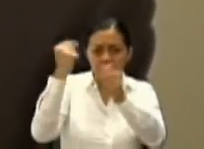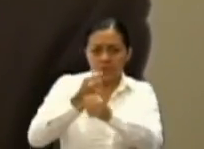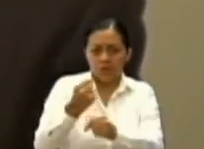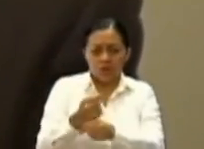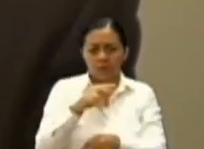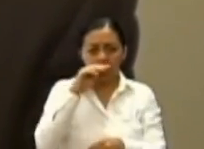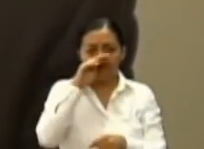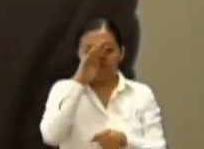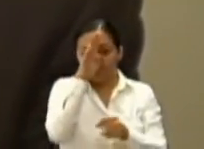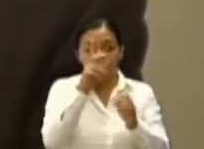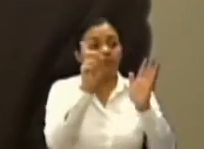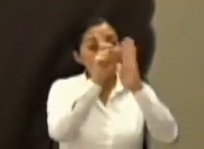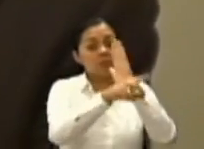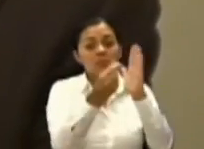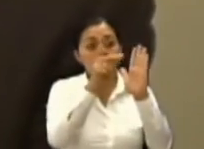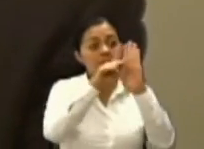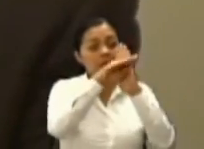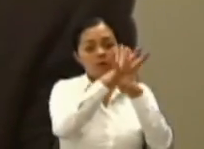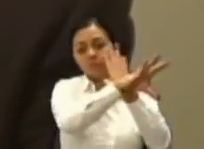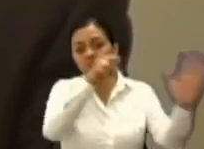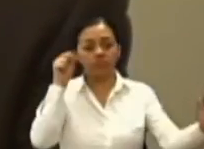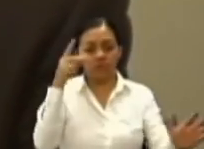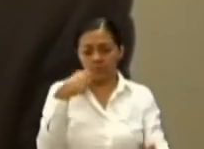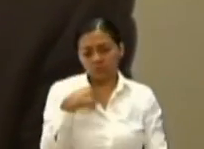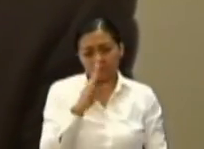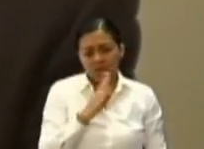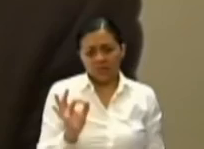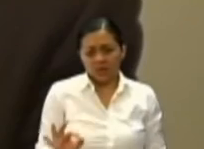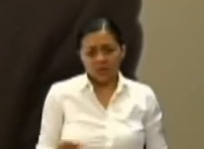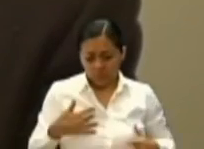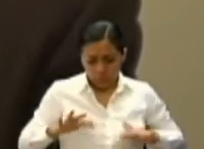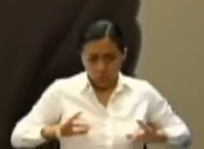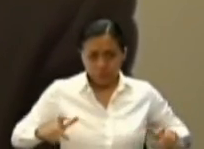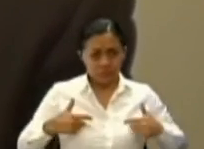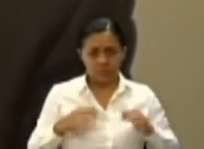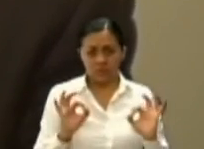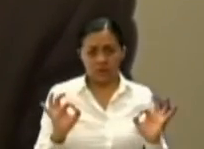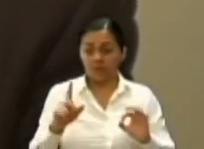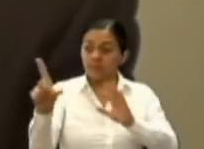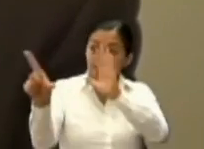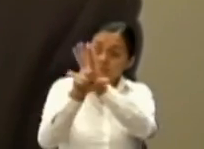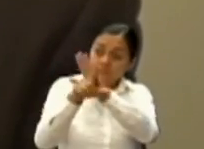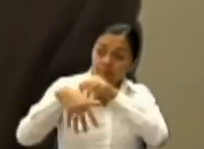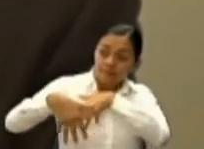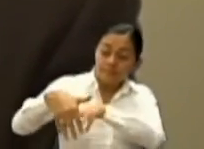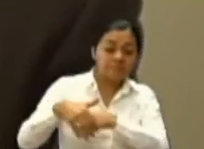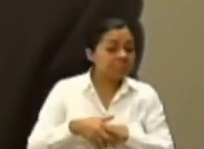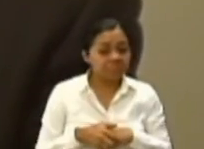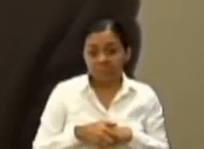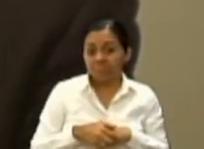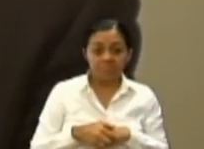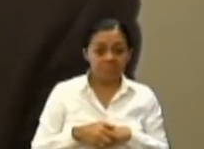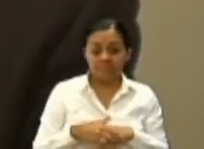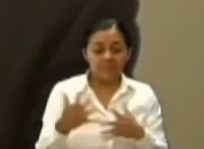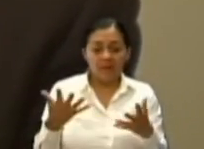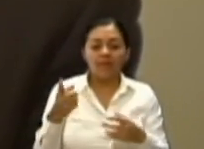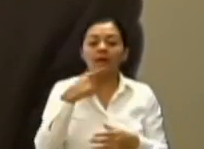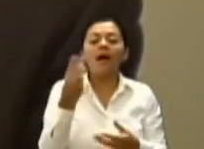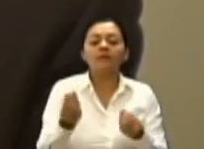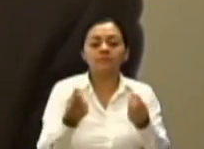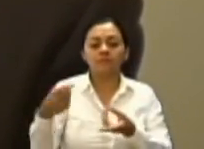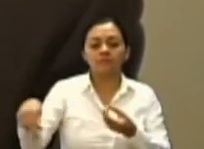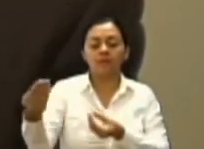cuando no tienen de qué acusarnos cuando tienen legitimidad sus protestas mi legalidad sus estrategias que lo que tienen que